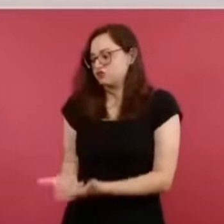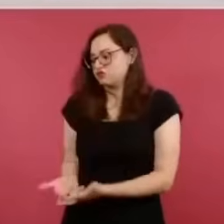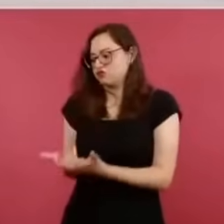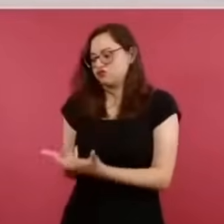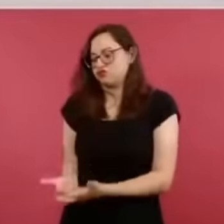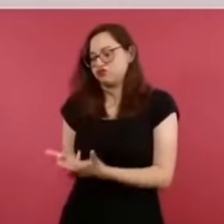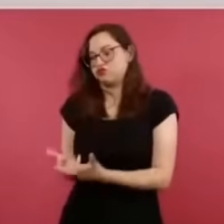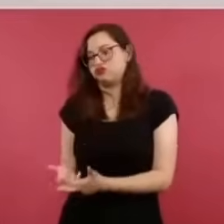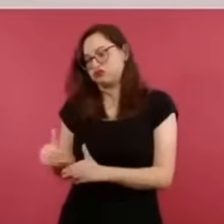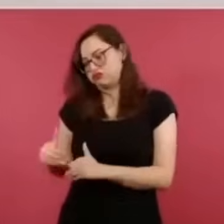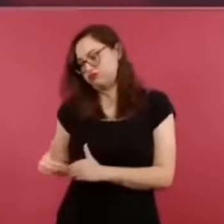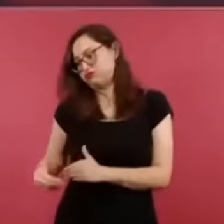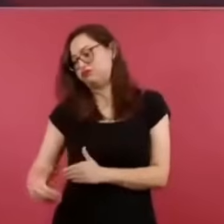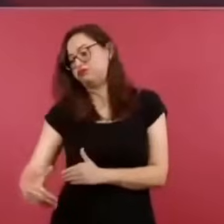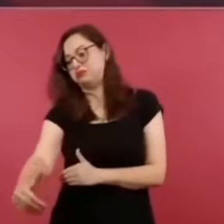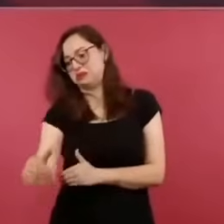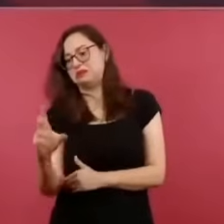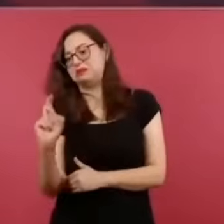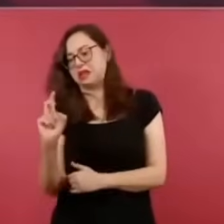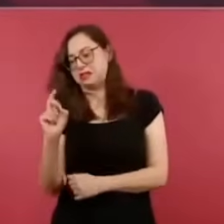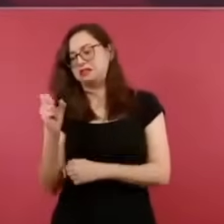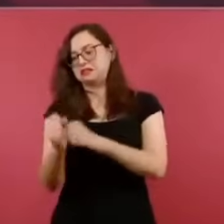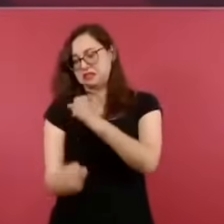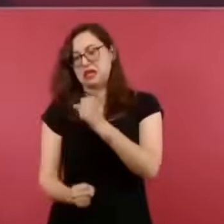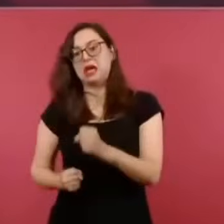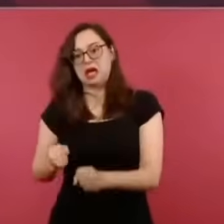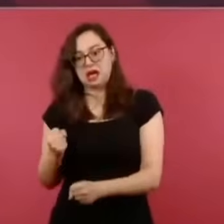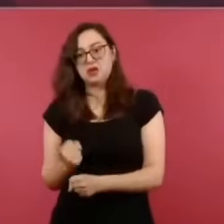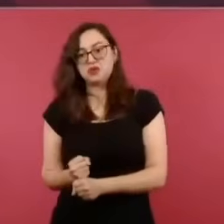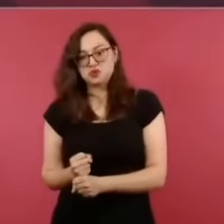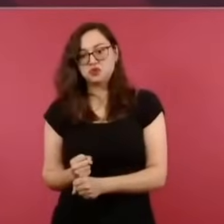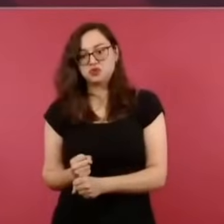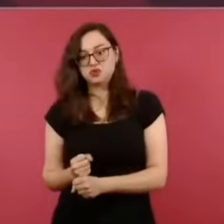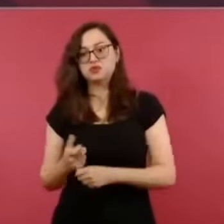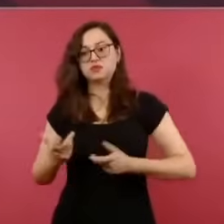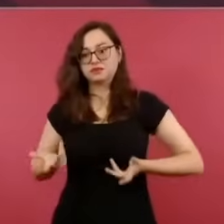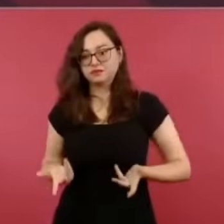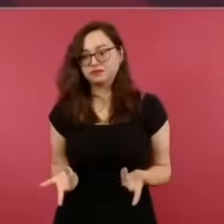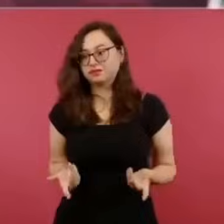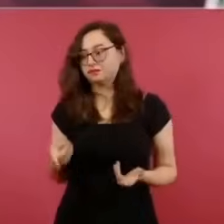para destinar una parte de los excedentes